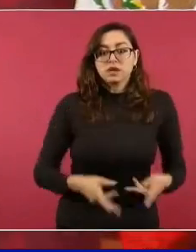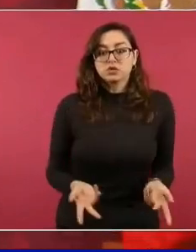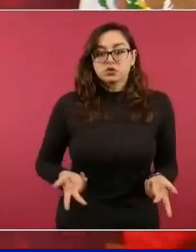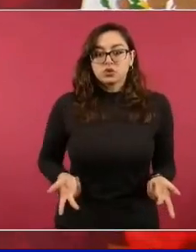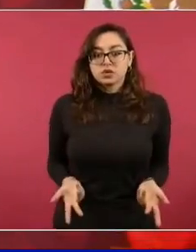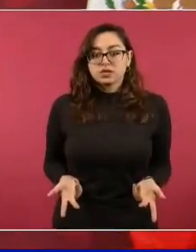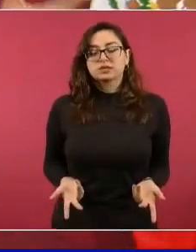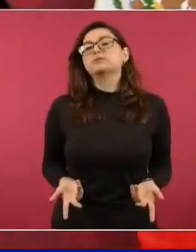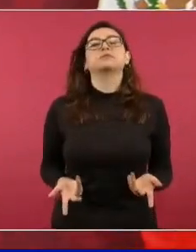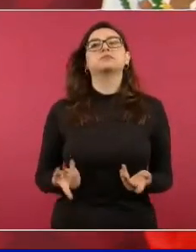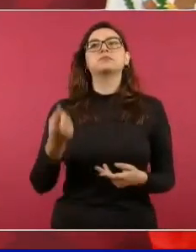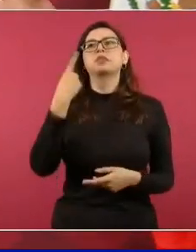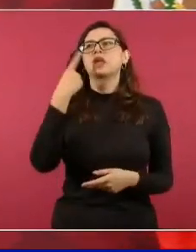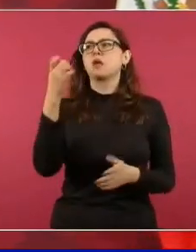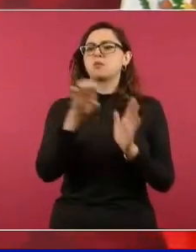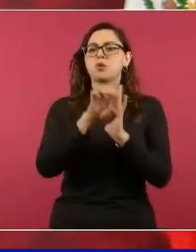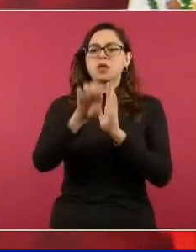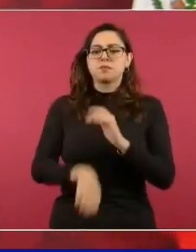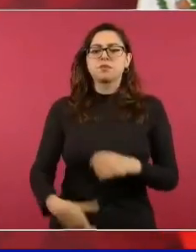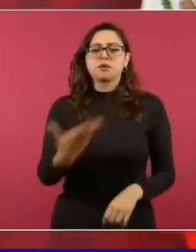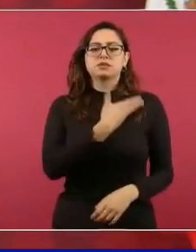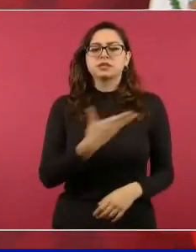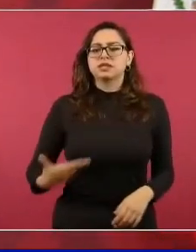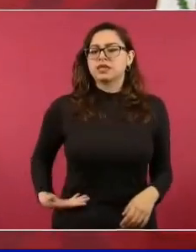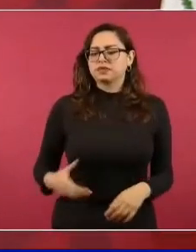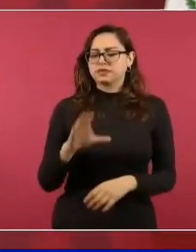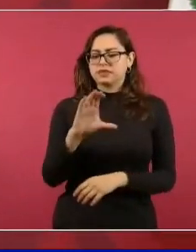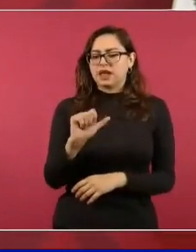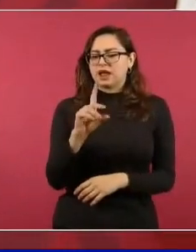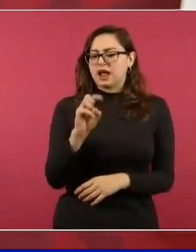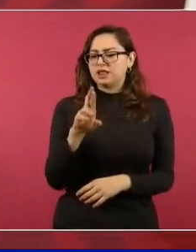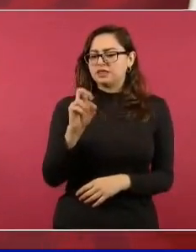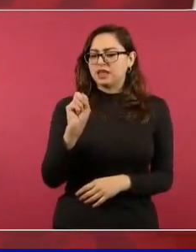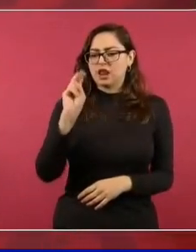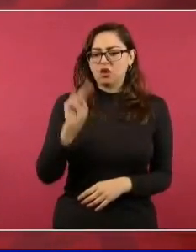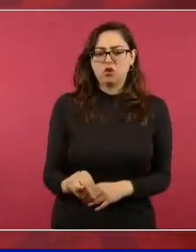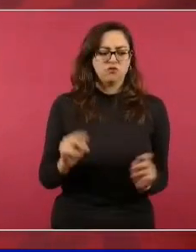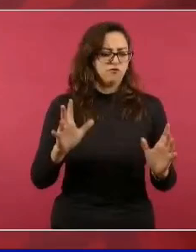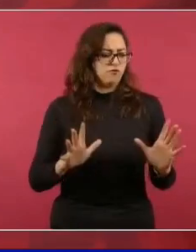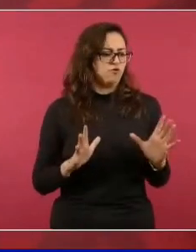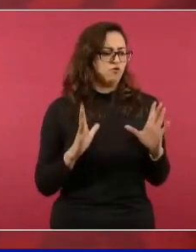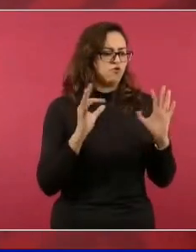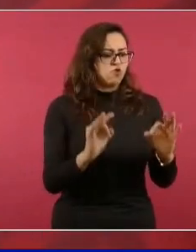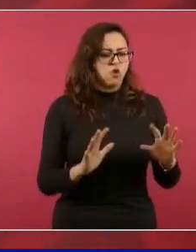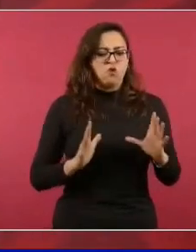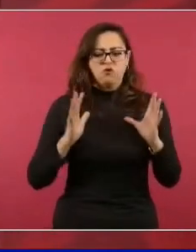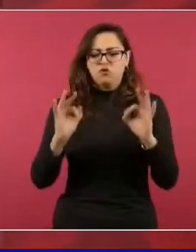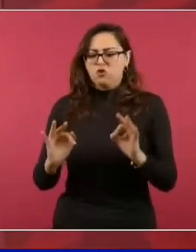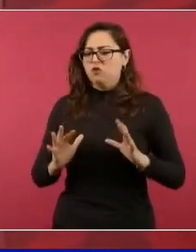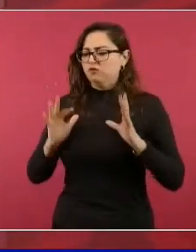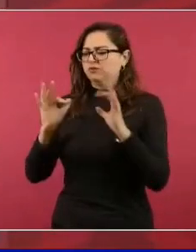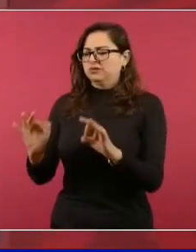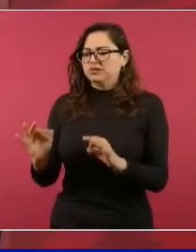Calderón creó, por ejemplo, como 300, 400,